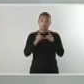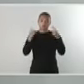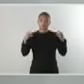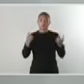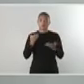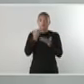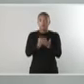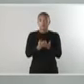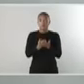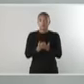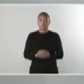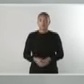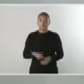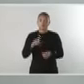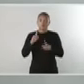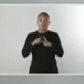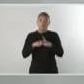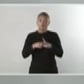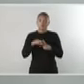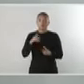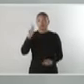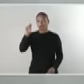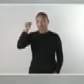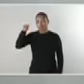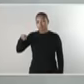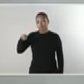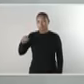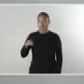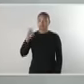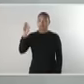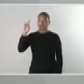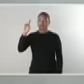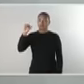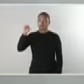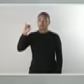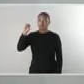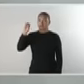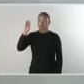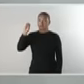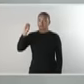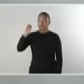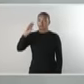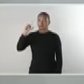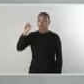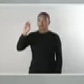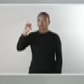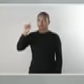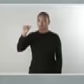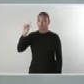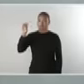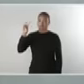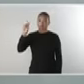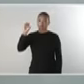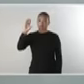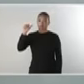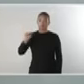iniciamos con el candidato del partido Acción Nacional Francisco Javier García Cabeza de Vaca